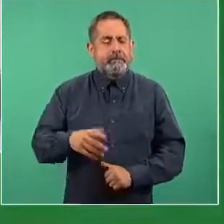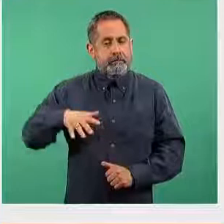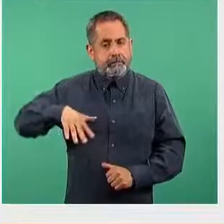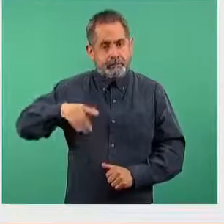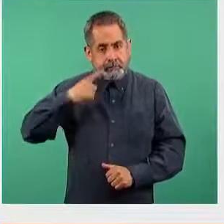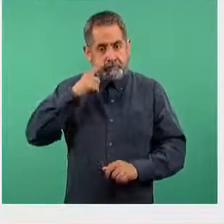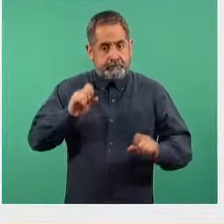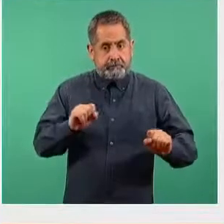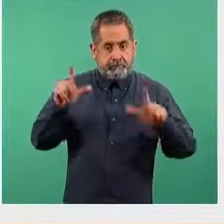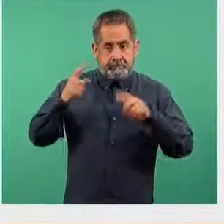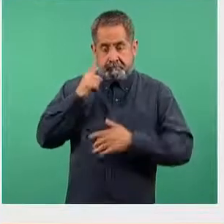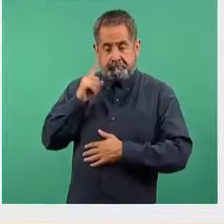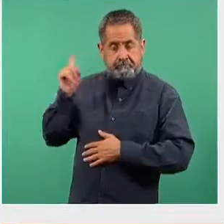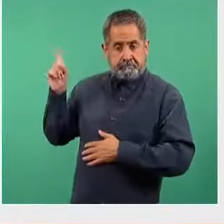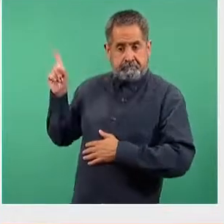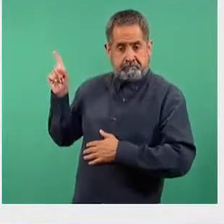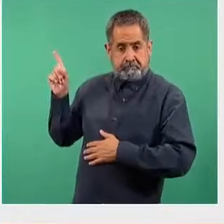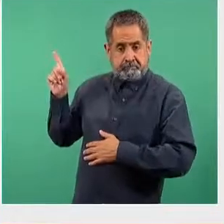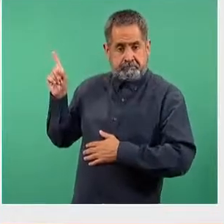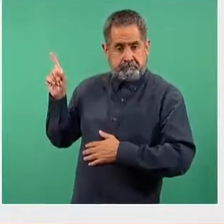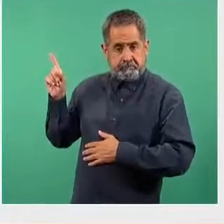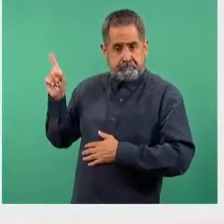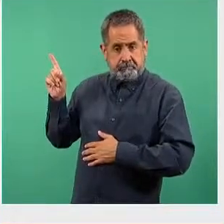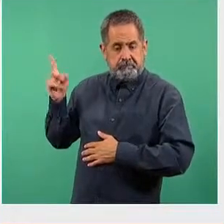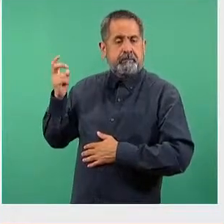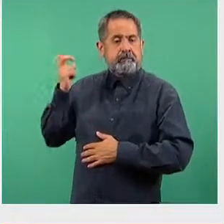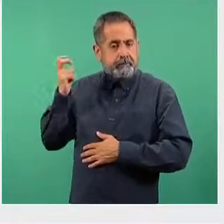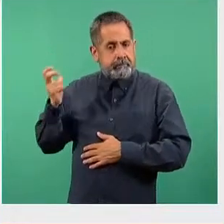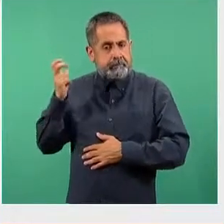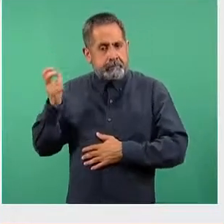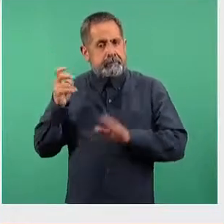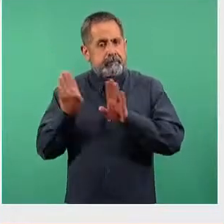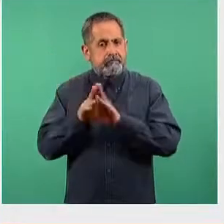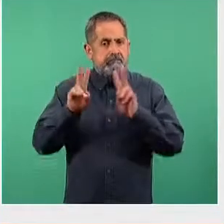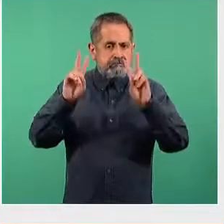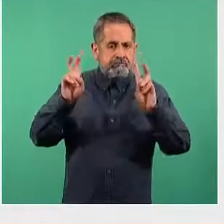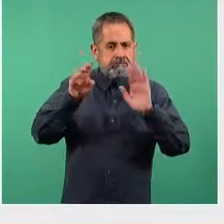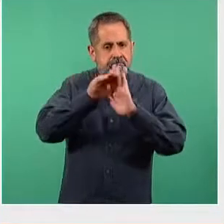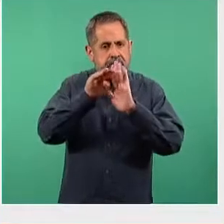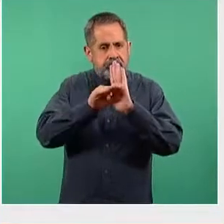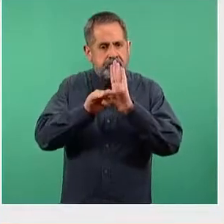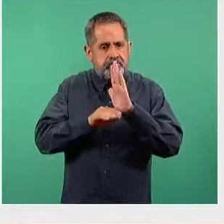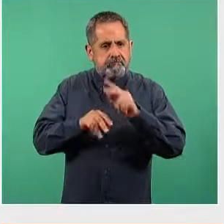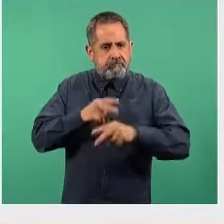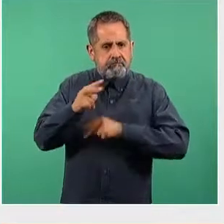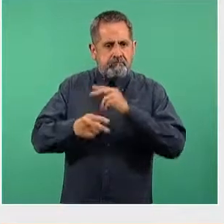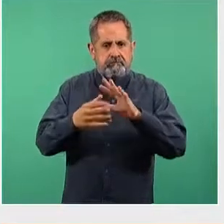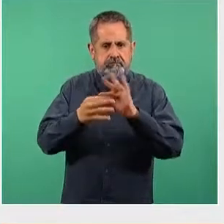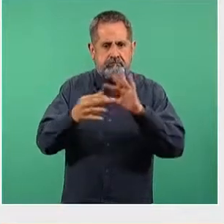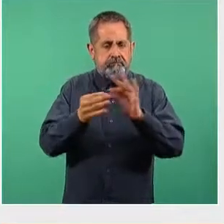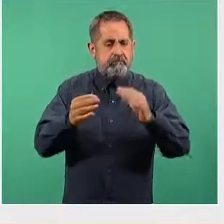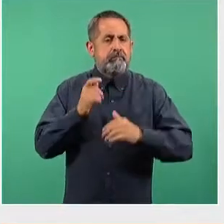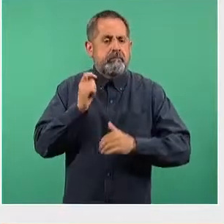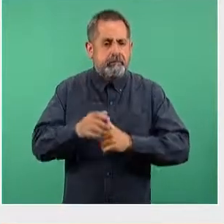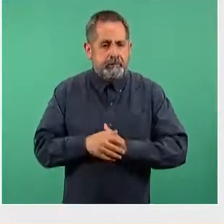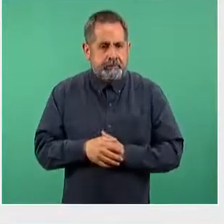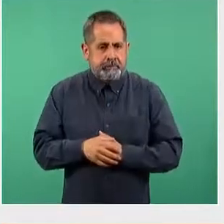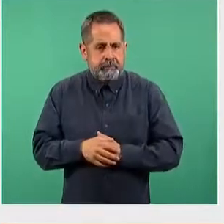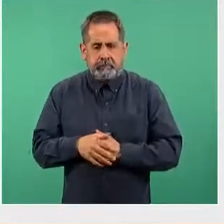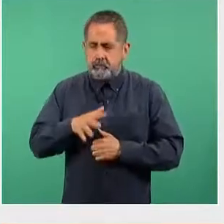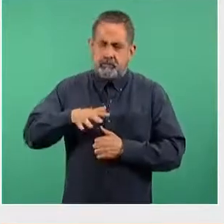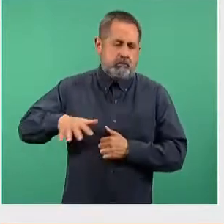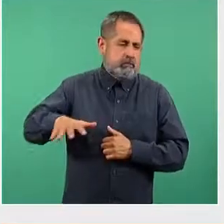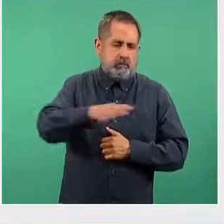tienen en la pantalla es el desarrollo, es la temática que se va a desarrollar. Las medidas universales